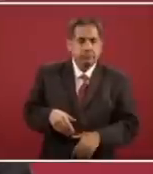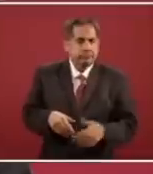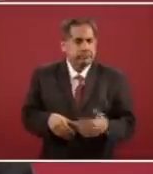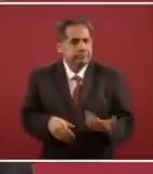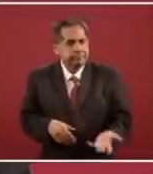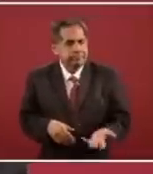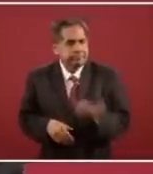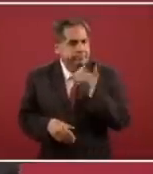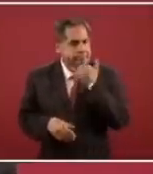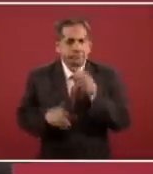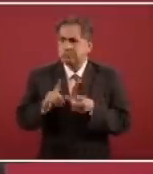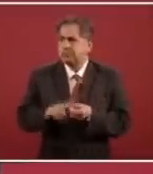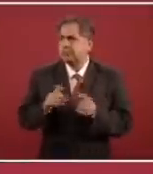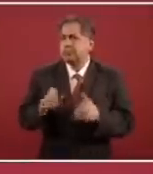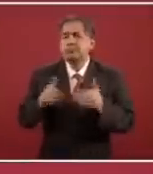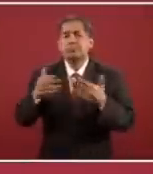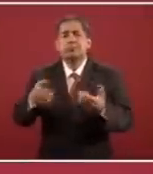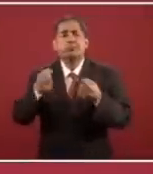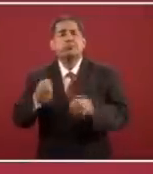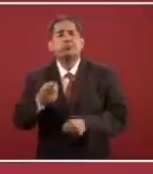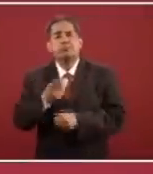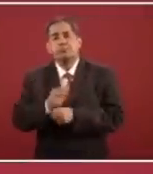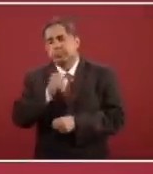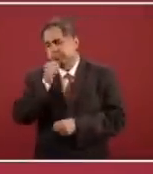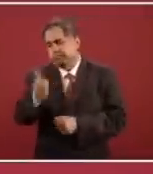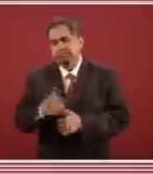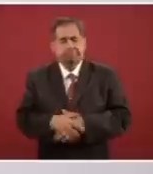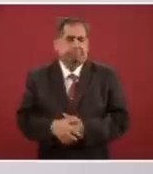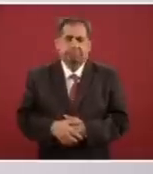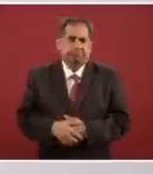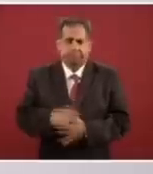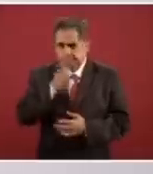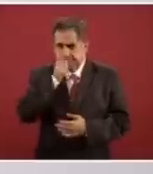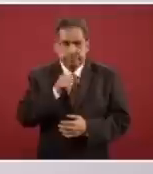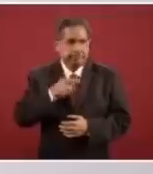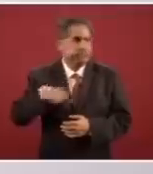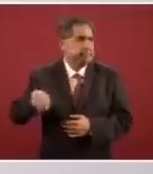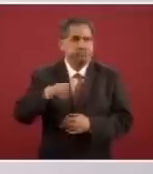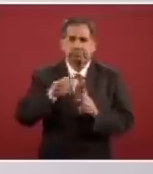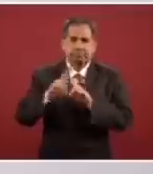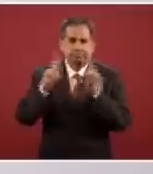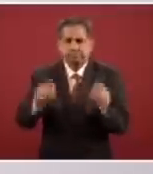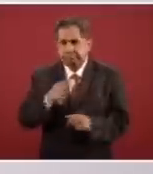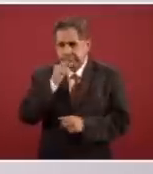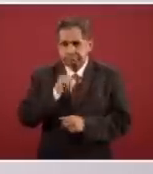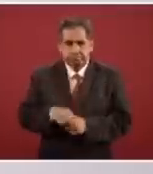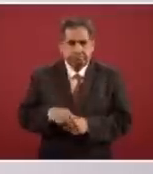pues no hay ninguna posibilidad de garantizar la paz y la tranquilidad.